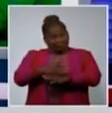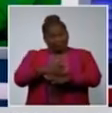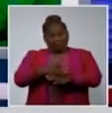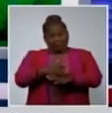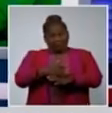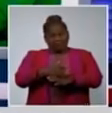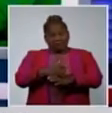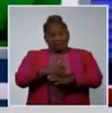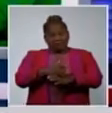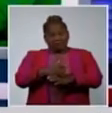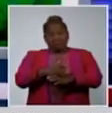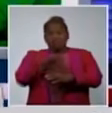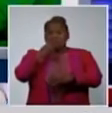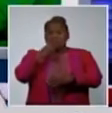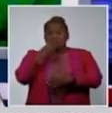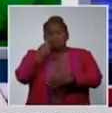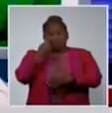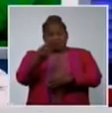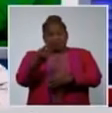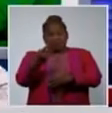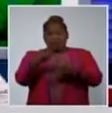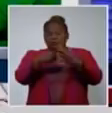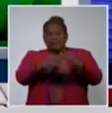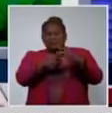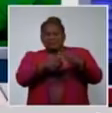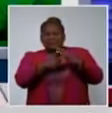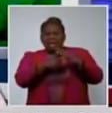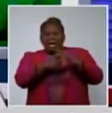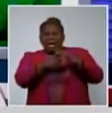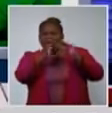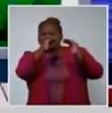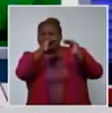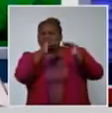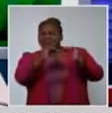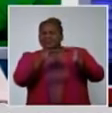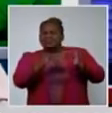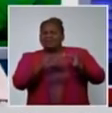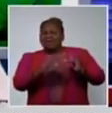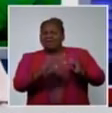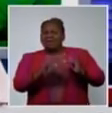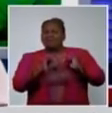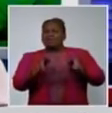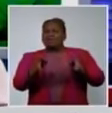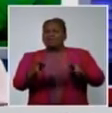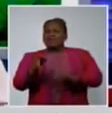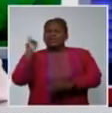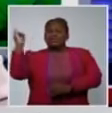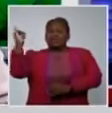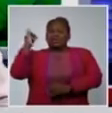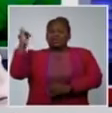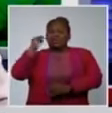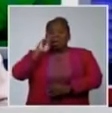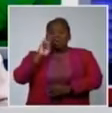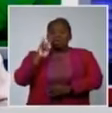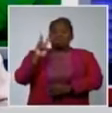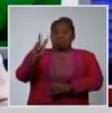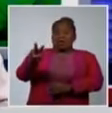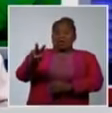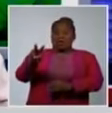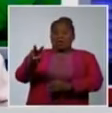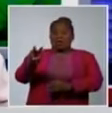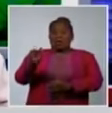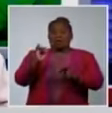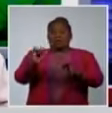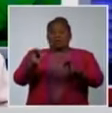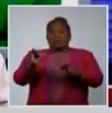se puede instalar los respuestas internacionales cuando uno ve las noticias el mismo la